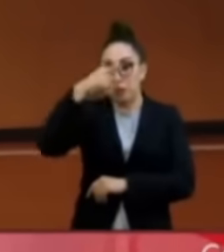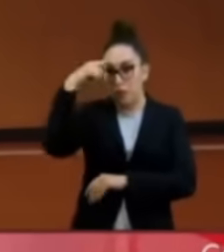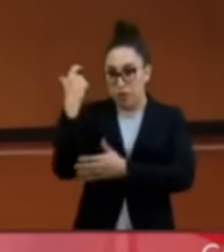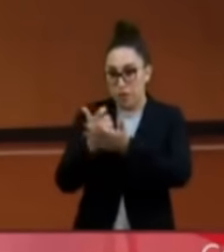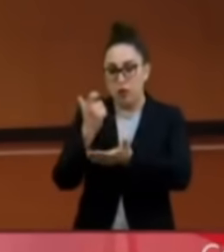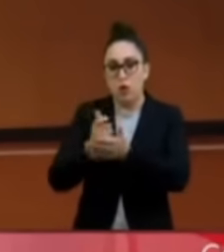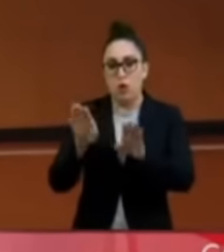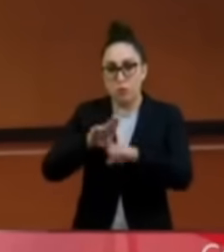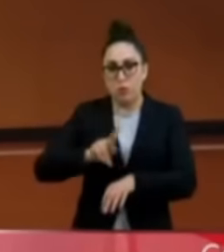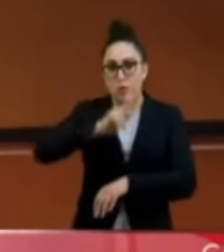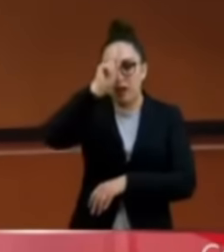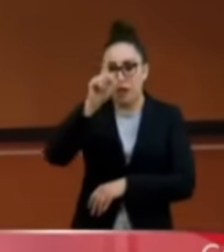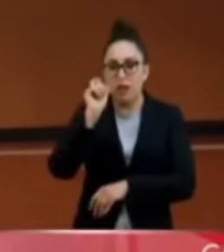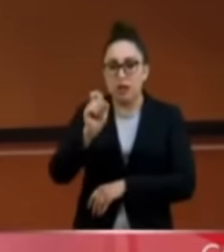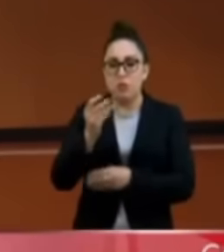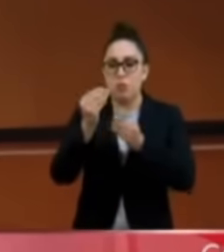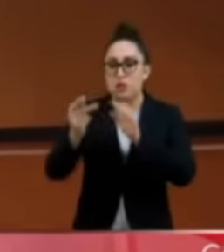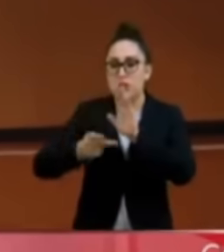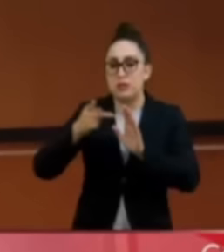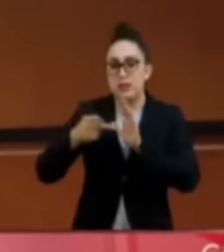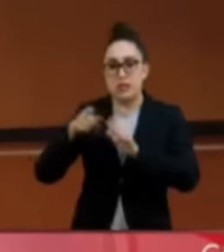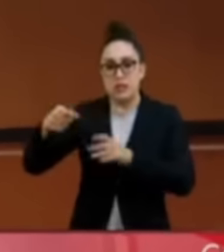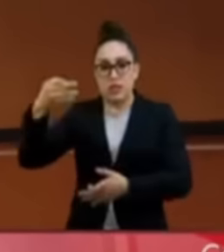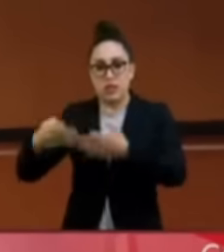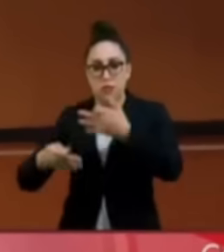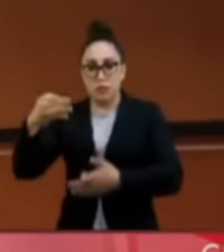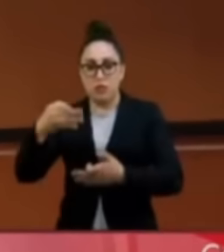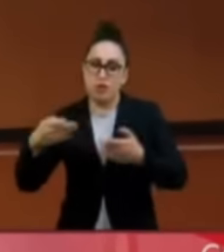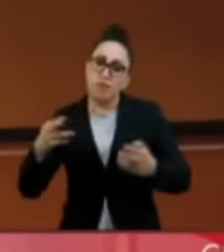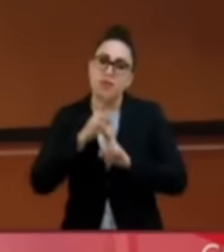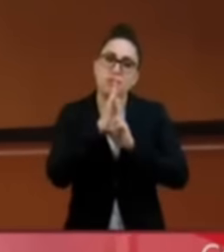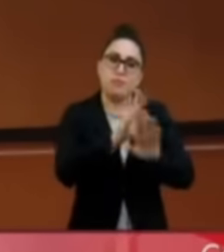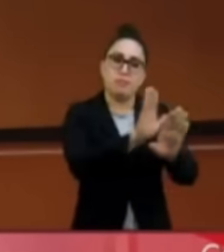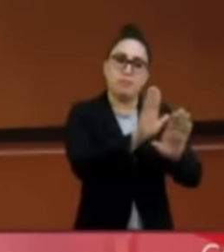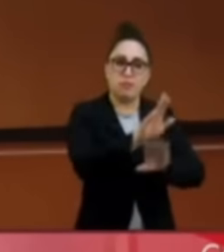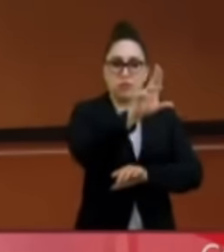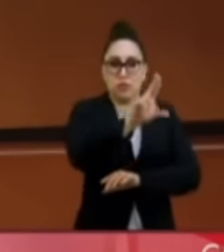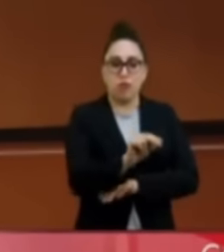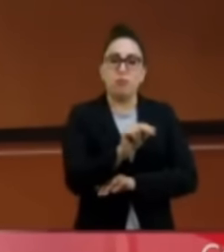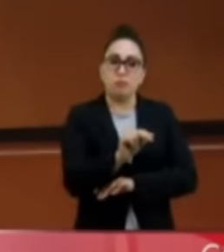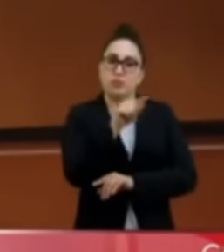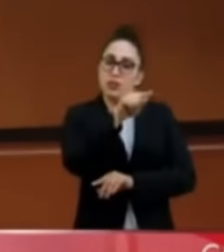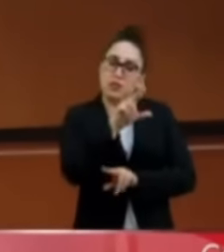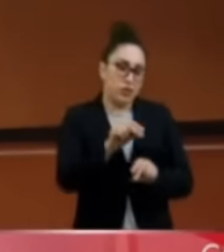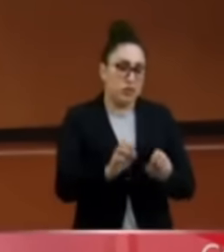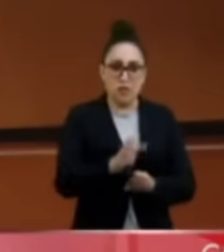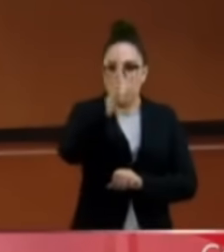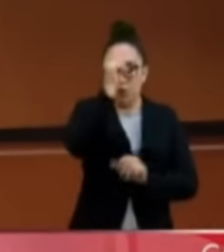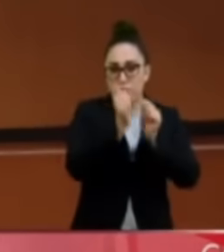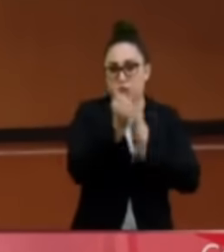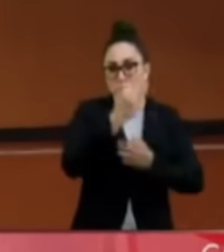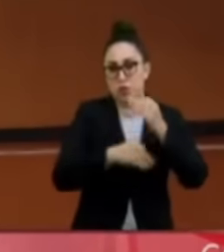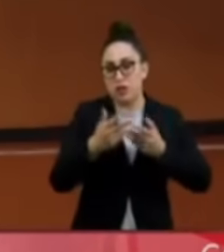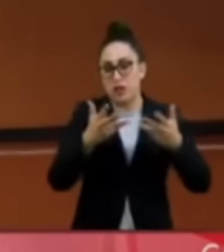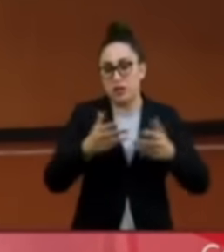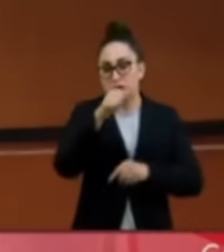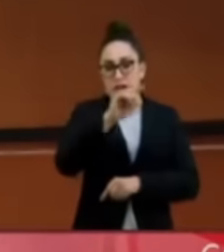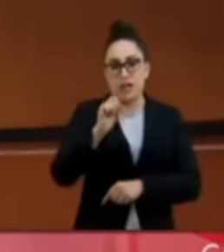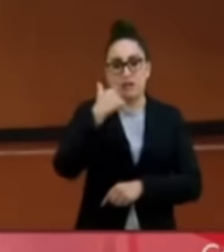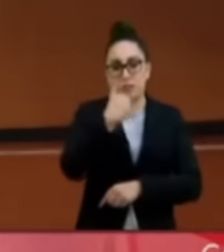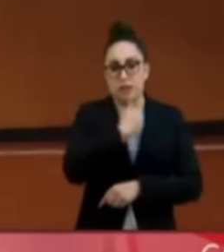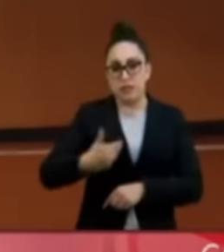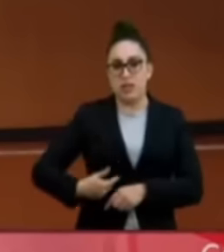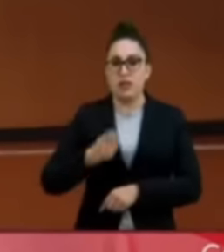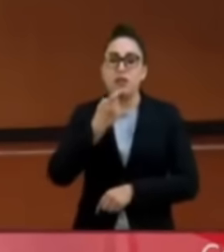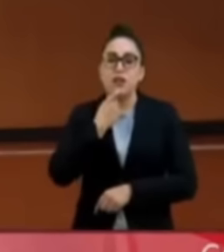que en muchas ocasiones este Poder Judicial contradijo al entonces presidente López Obrador y demostró,